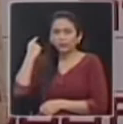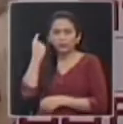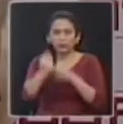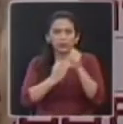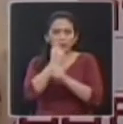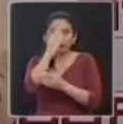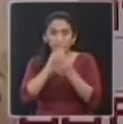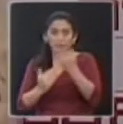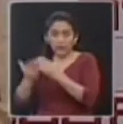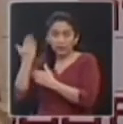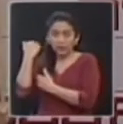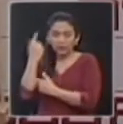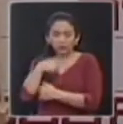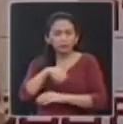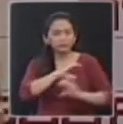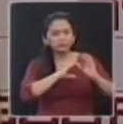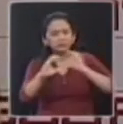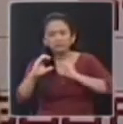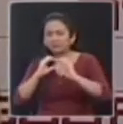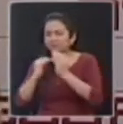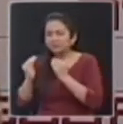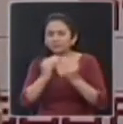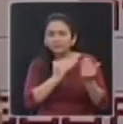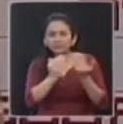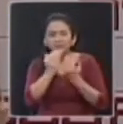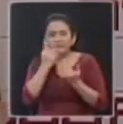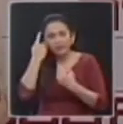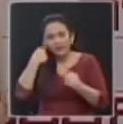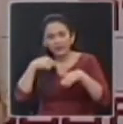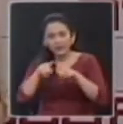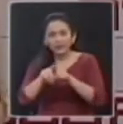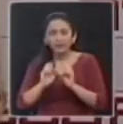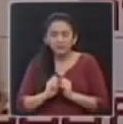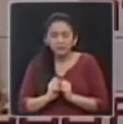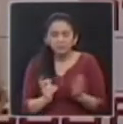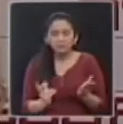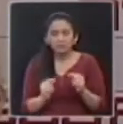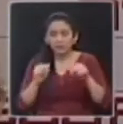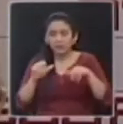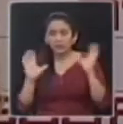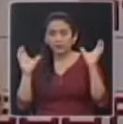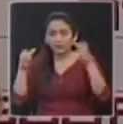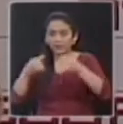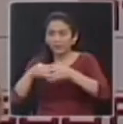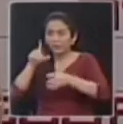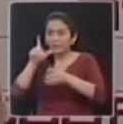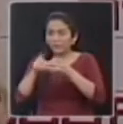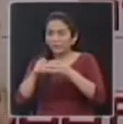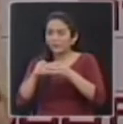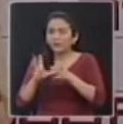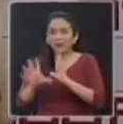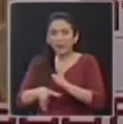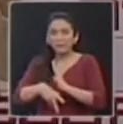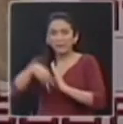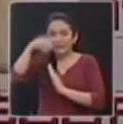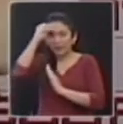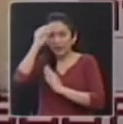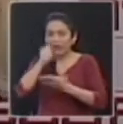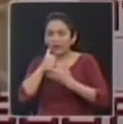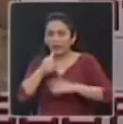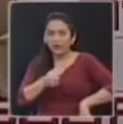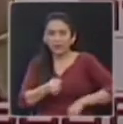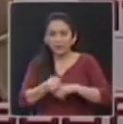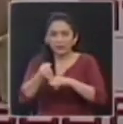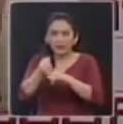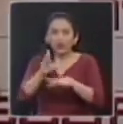el que conjuntamente con la Alianza del Emprendimiento y la Innovación decidimos crear un sello que se llama Emprendedor, que es el